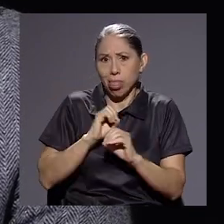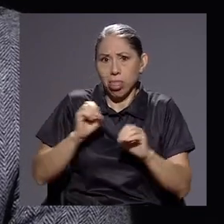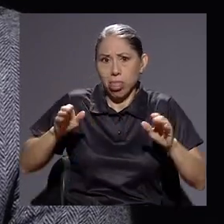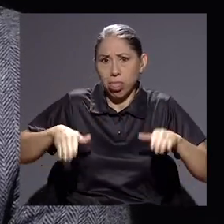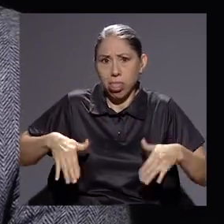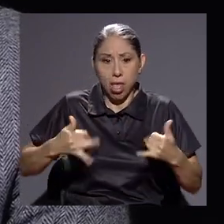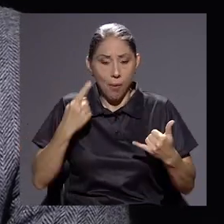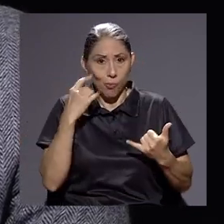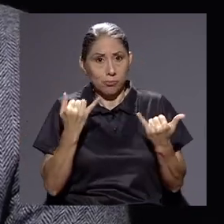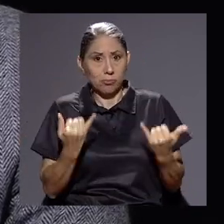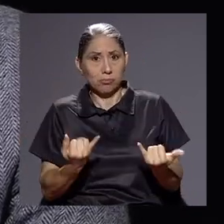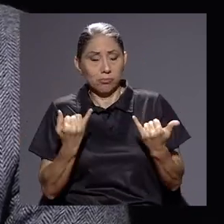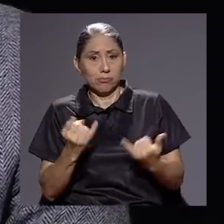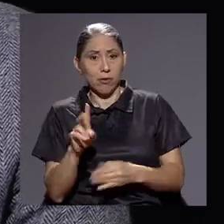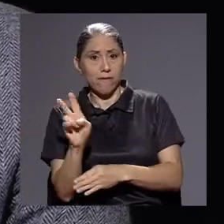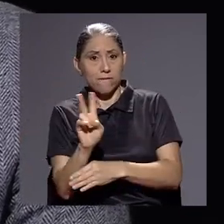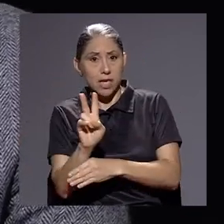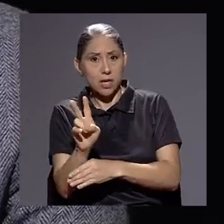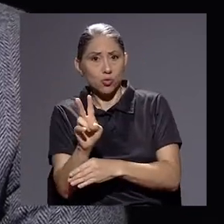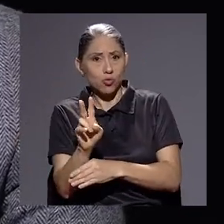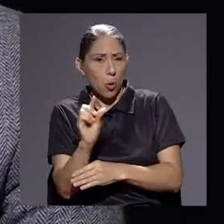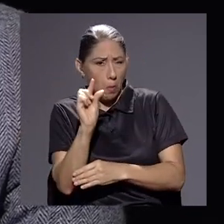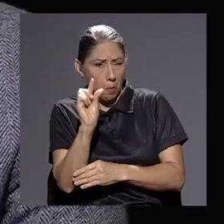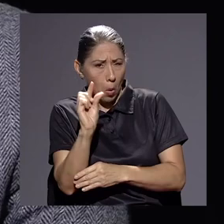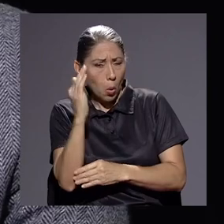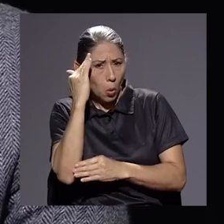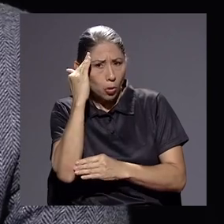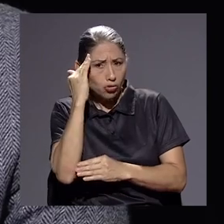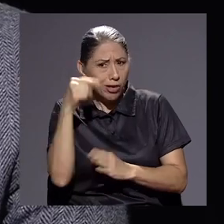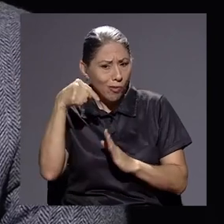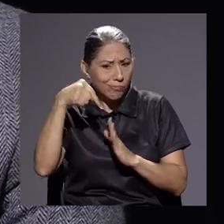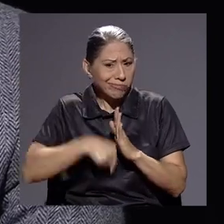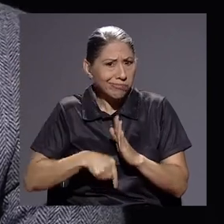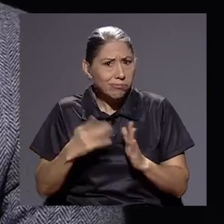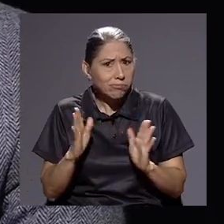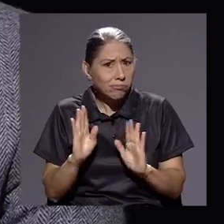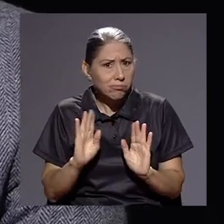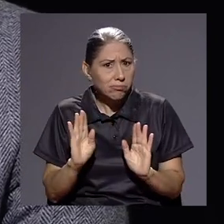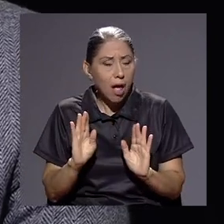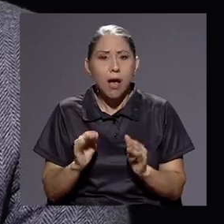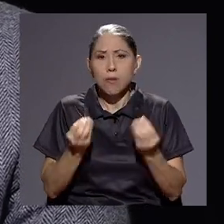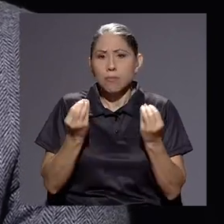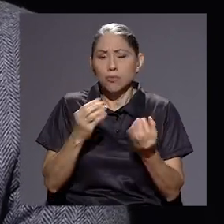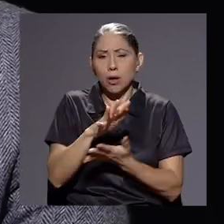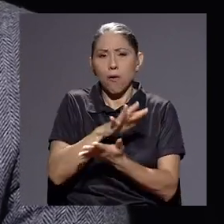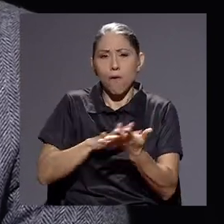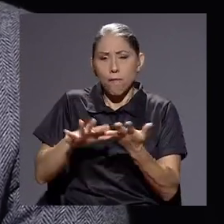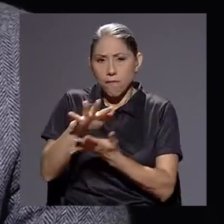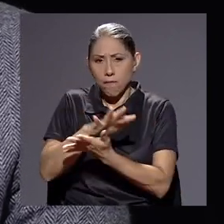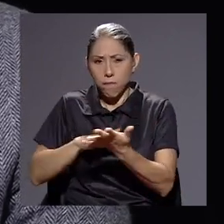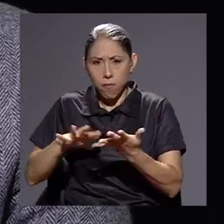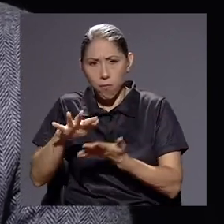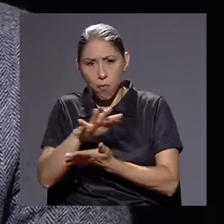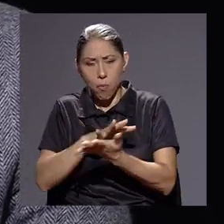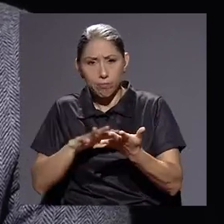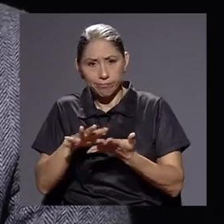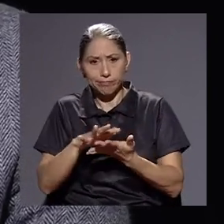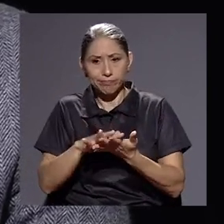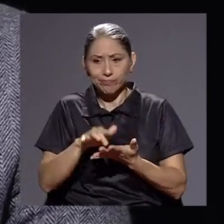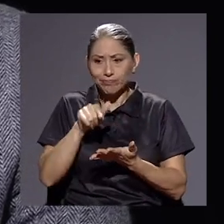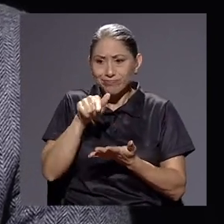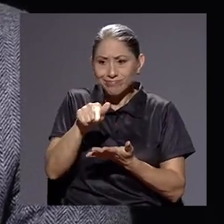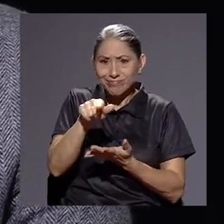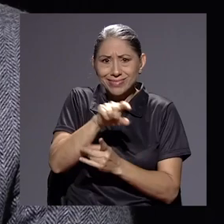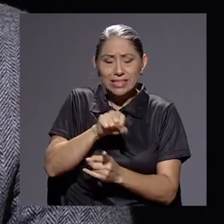que tenemos un virus poco conocido, ha habido mucha confusión, y en ese